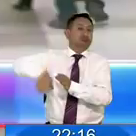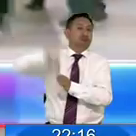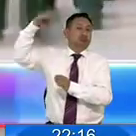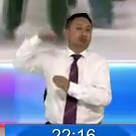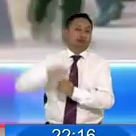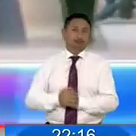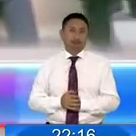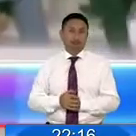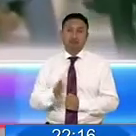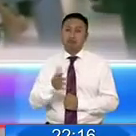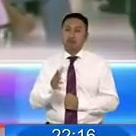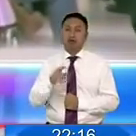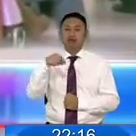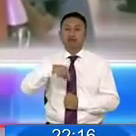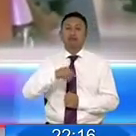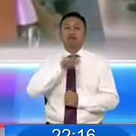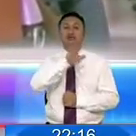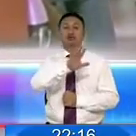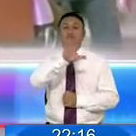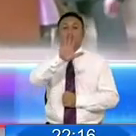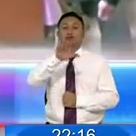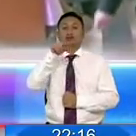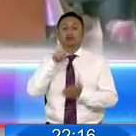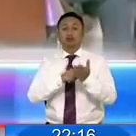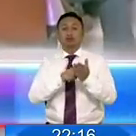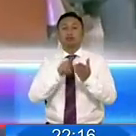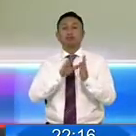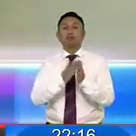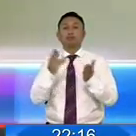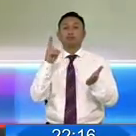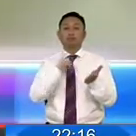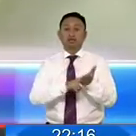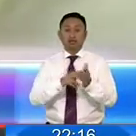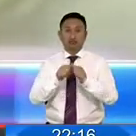Se tiene previsto otorgar 55.000